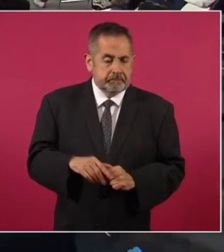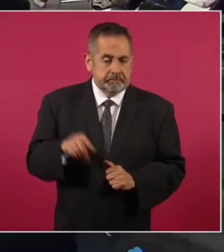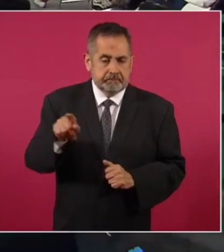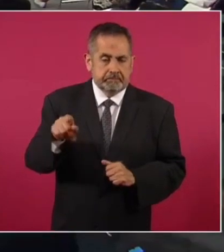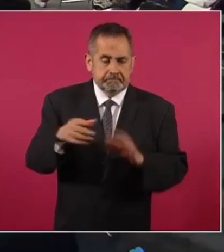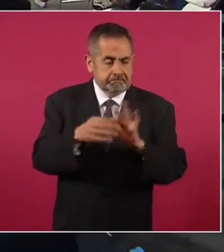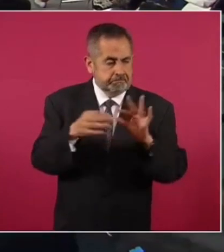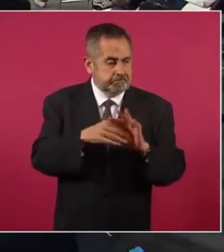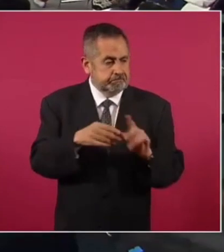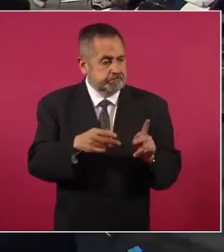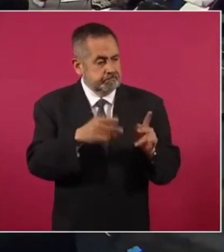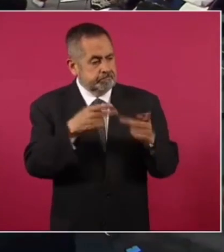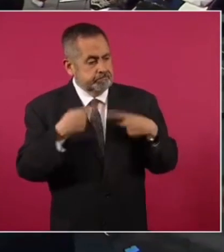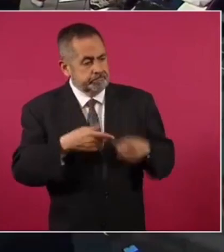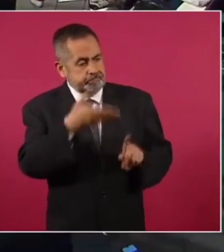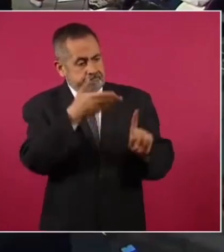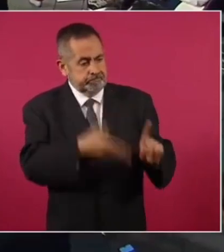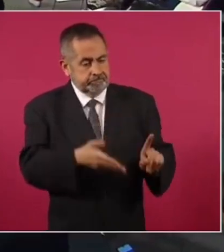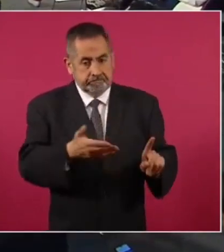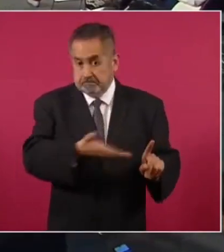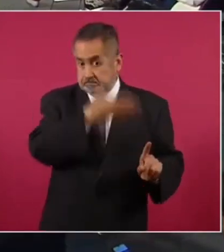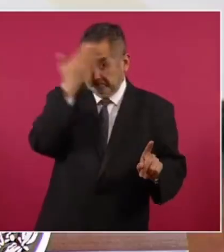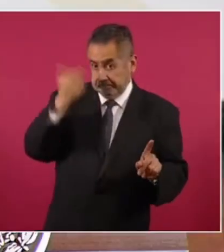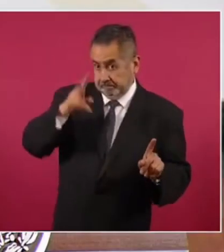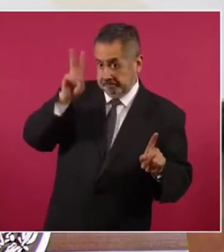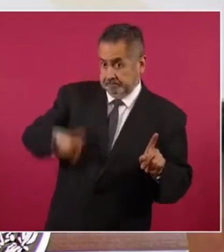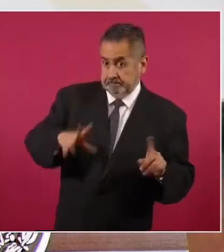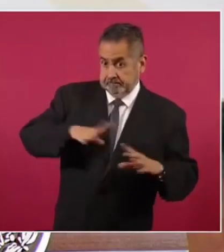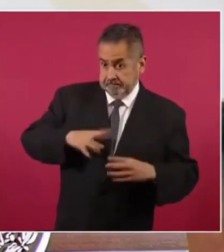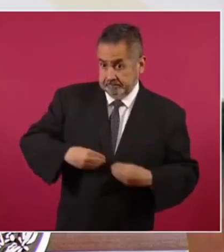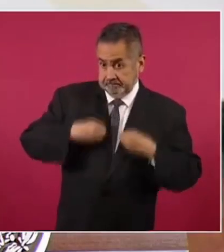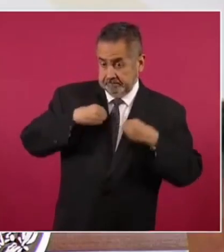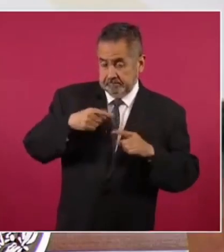personaje, no sé si existe o es